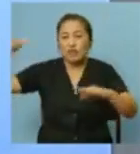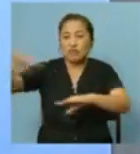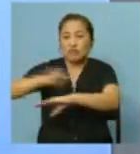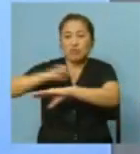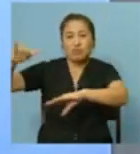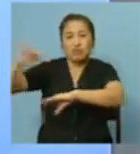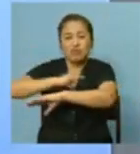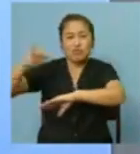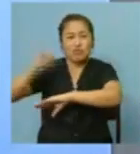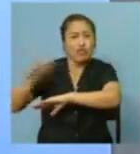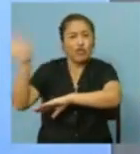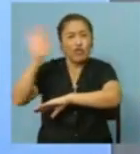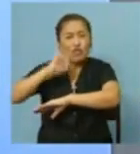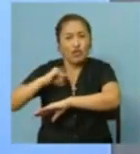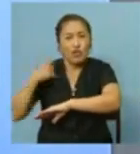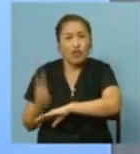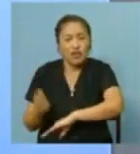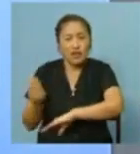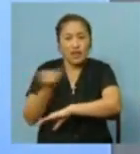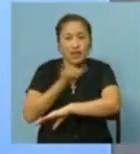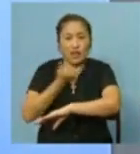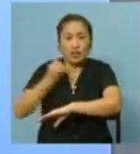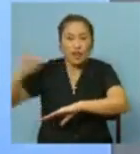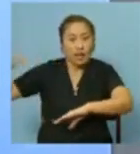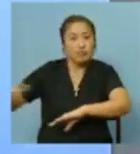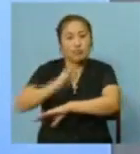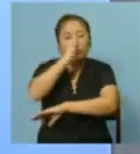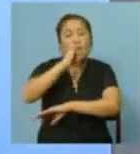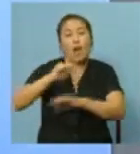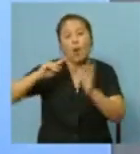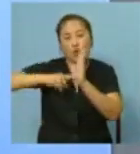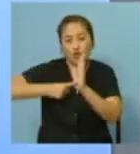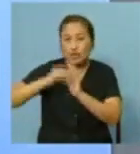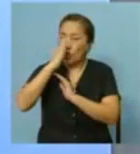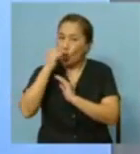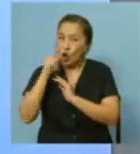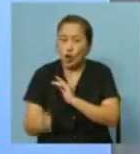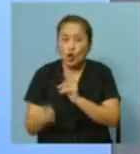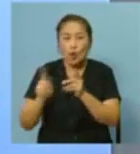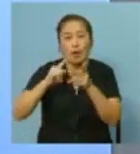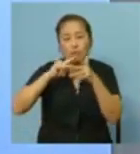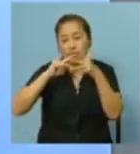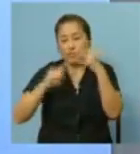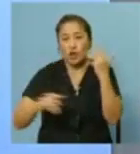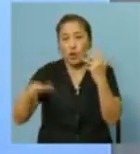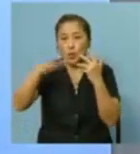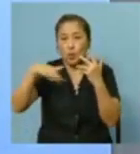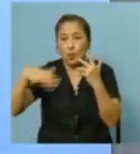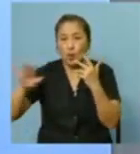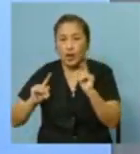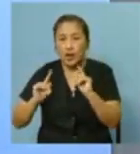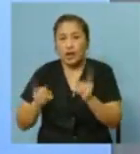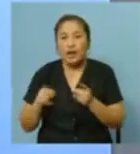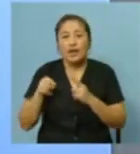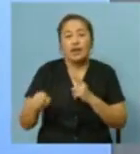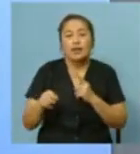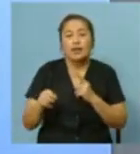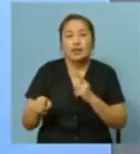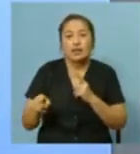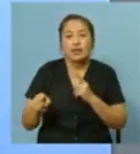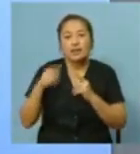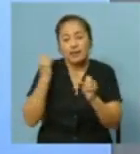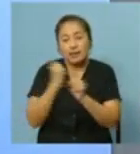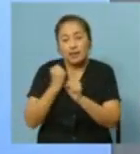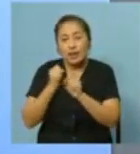diarios a buenos aires a córdoba entre otros y que por otro lado también se